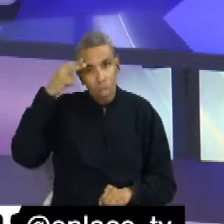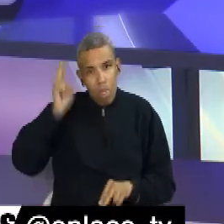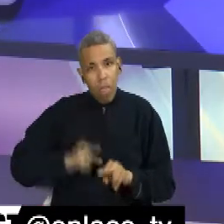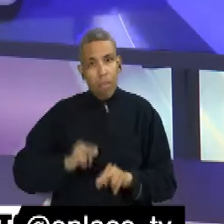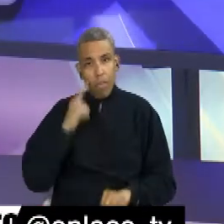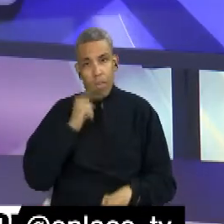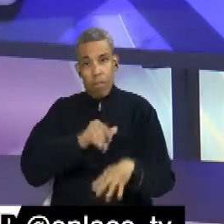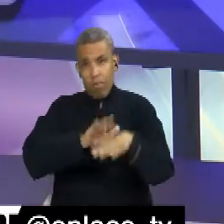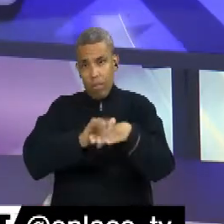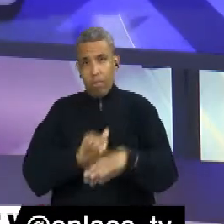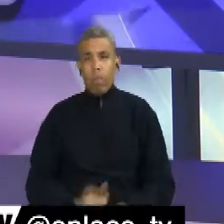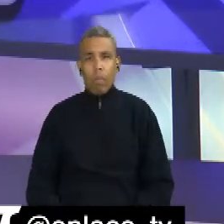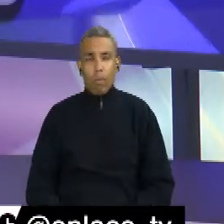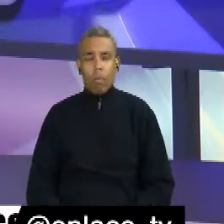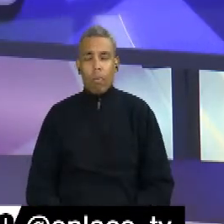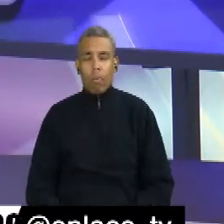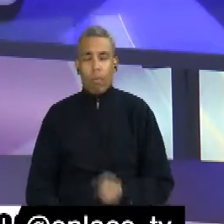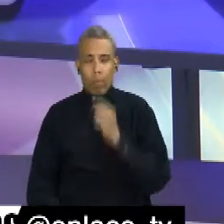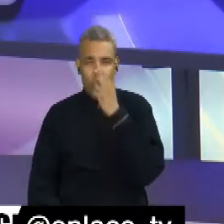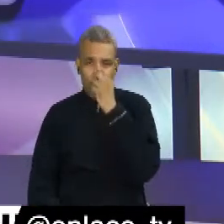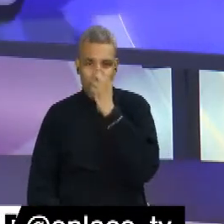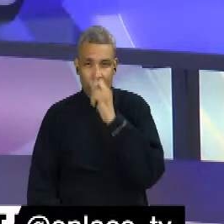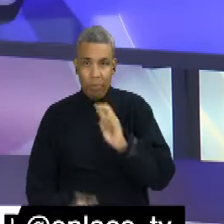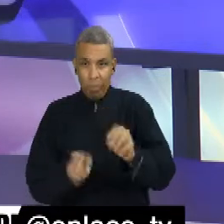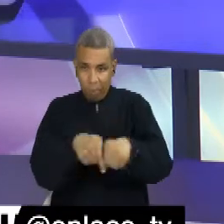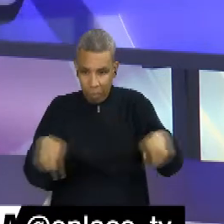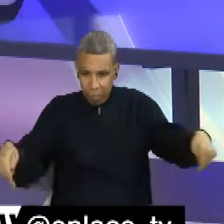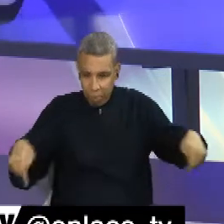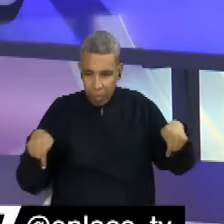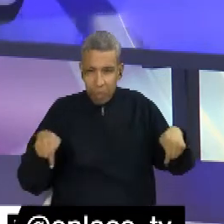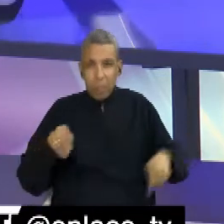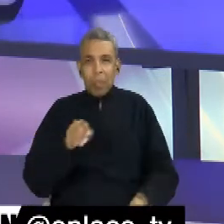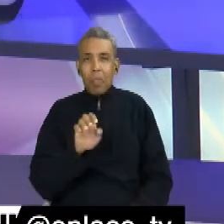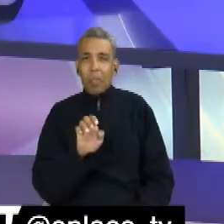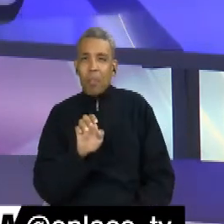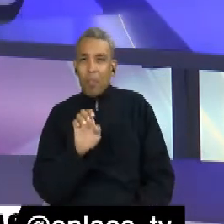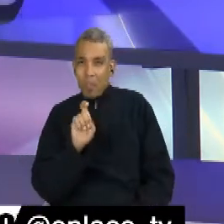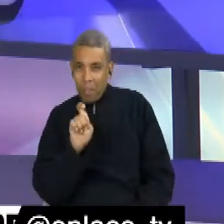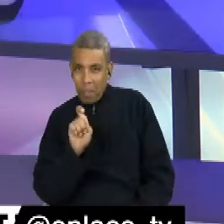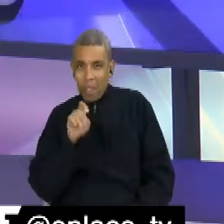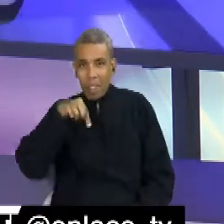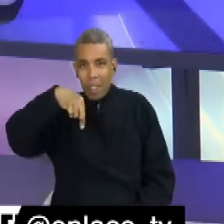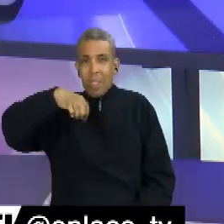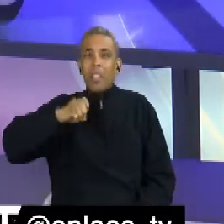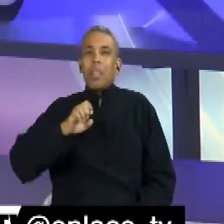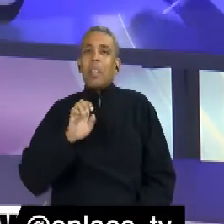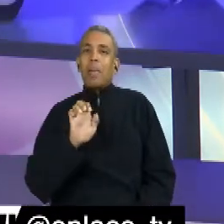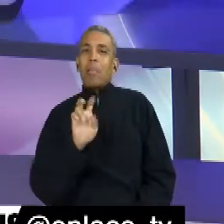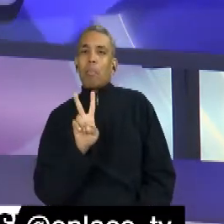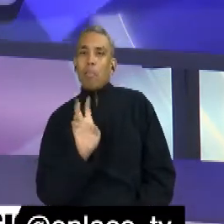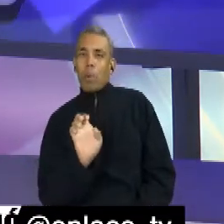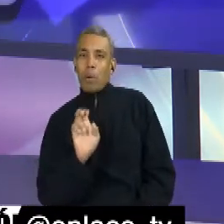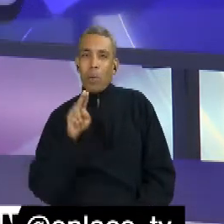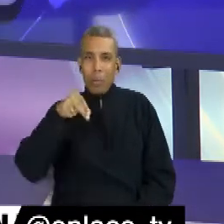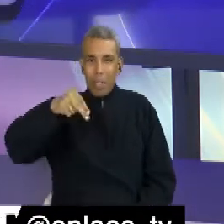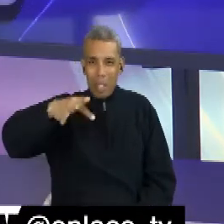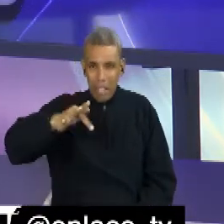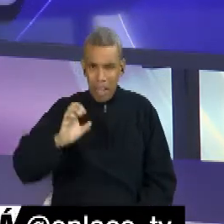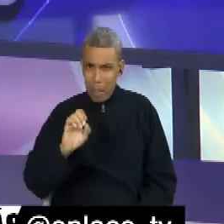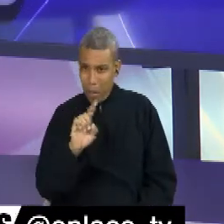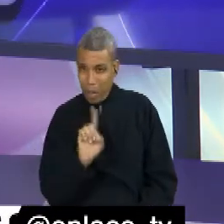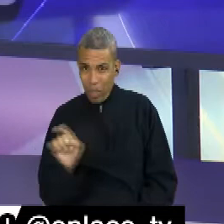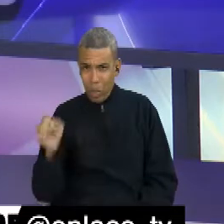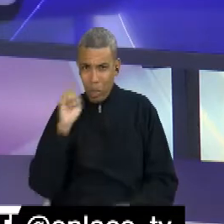Y en Expo Eventos se cumple a esta hora el encuentro entre el director de la Agencia Nacional para la Reconciliación y empresarios de Barranca